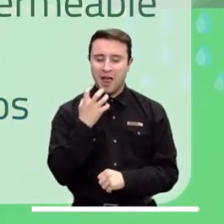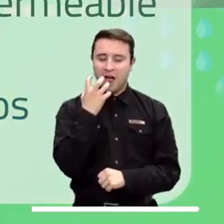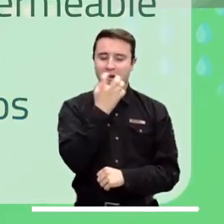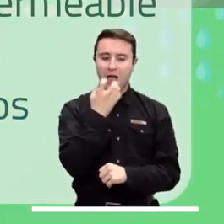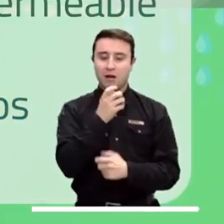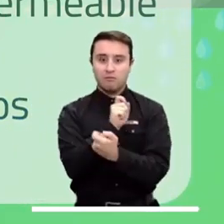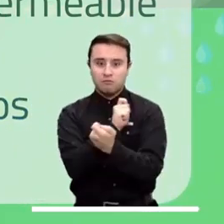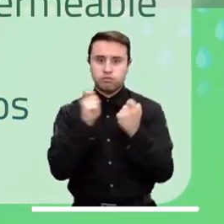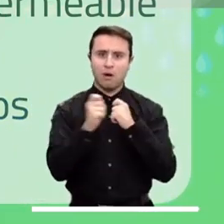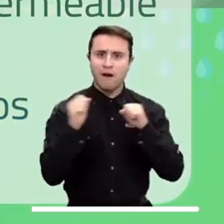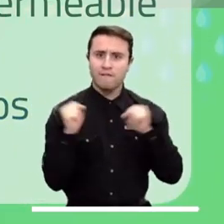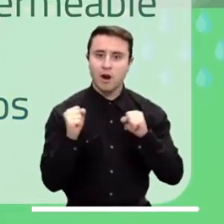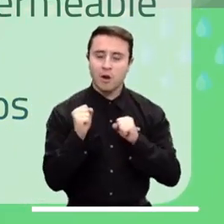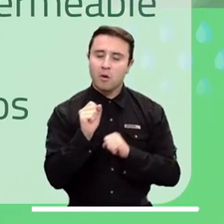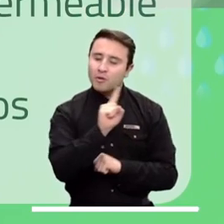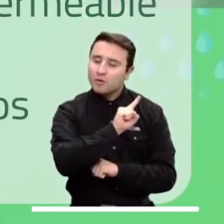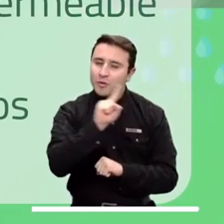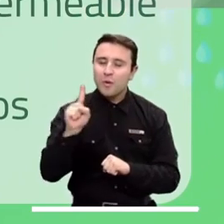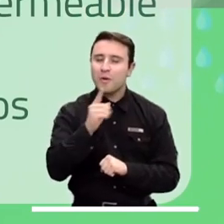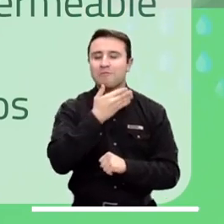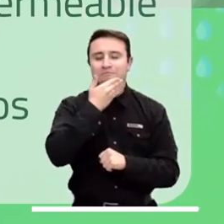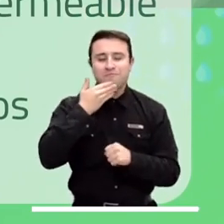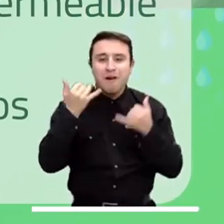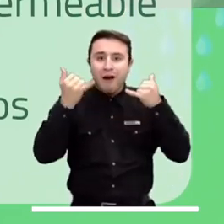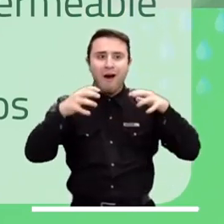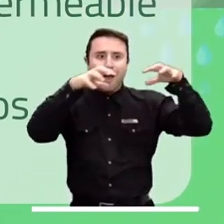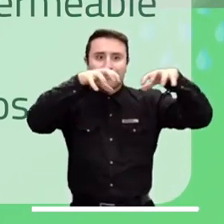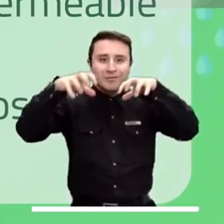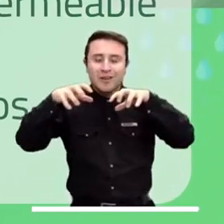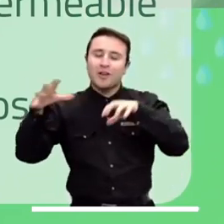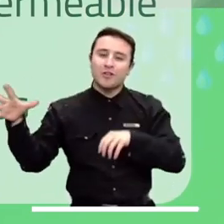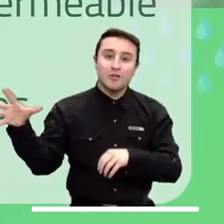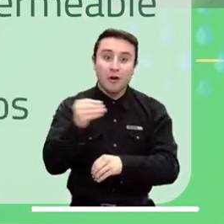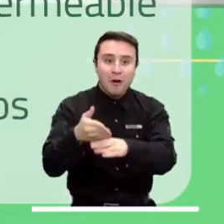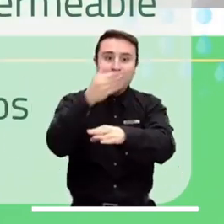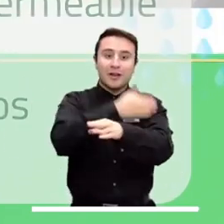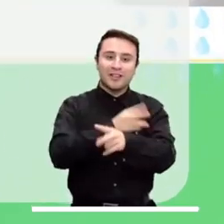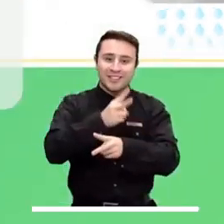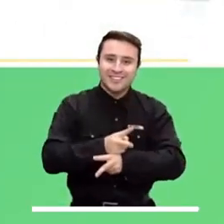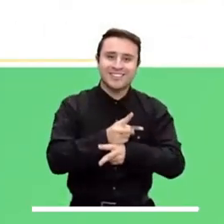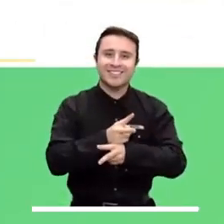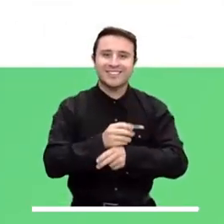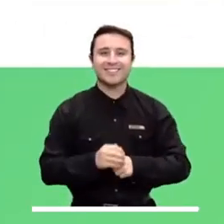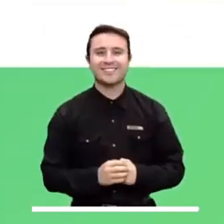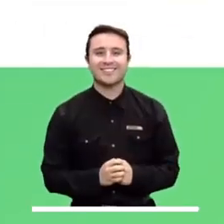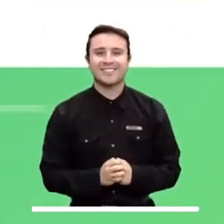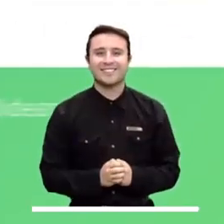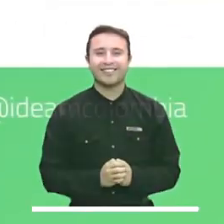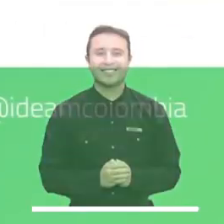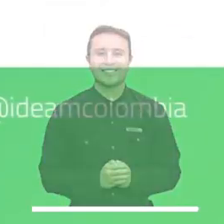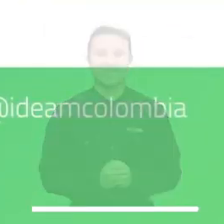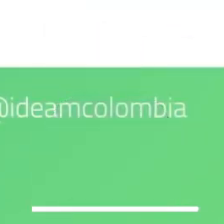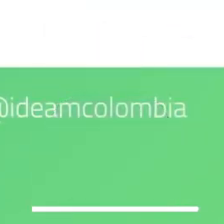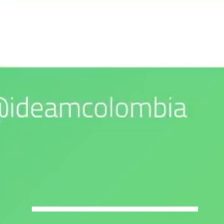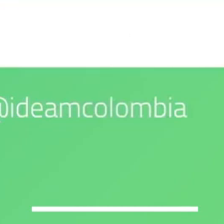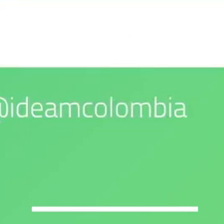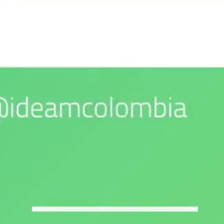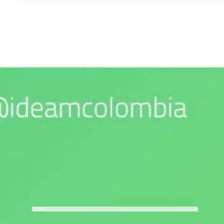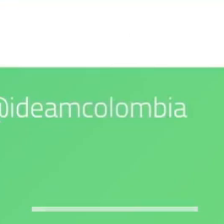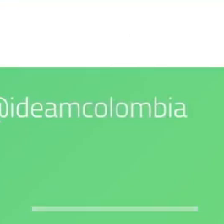exponga a cambios súbitos de temperatura. En esta temporada de lluvias, todos debemos estar preparados.